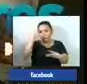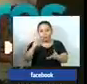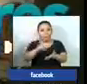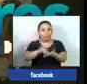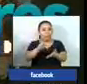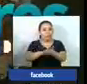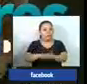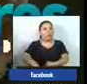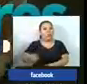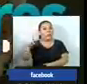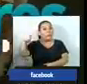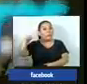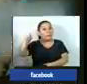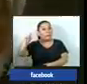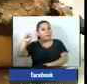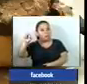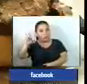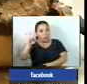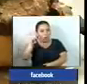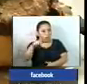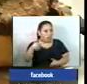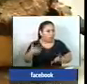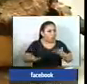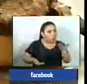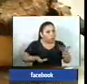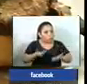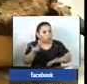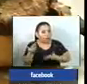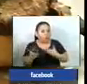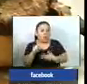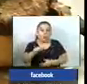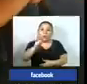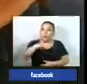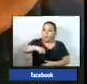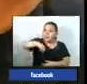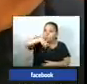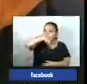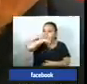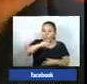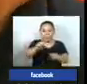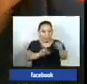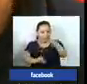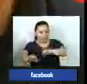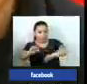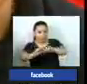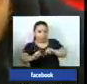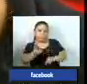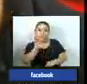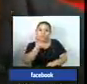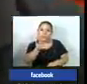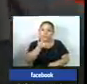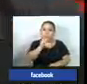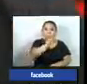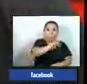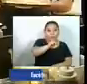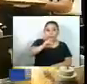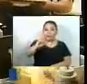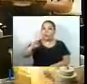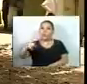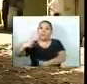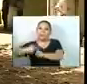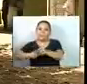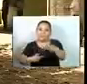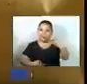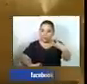por el momento la venta de esta creación adictiva por su mezcla de sabores es martes jueves y